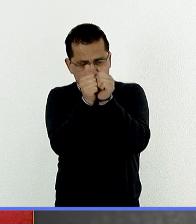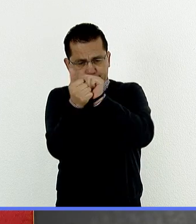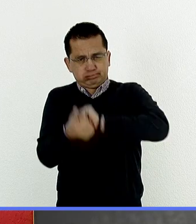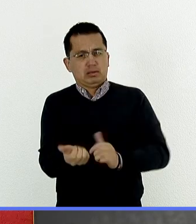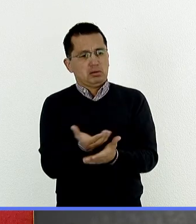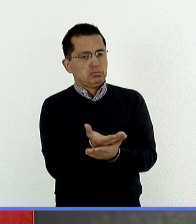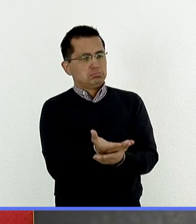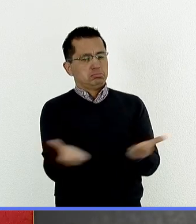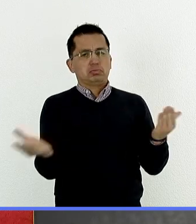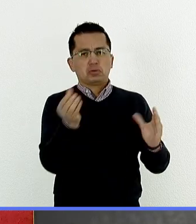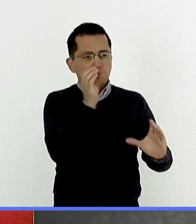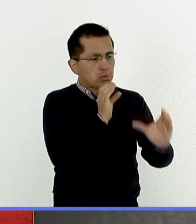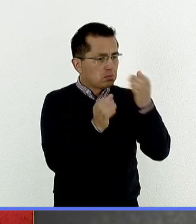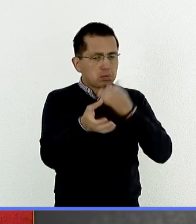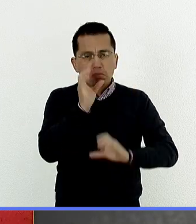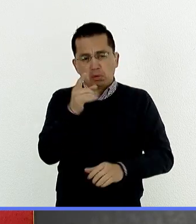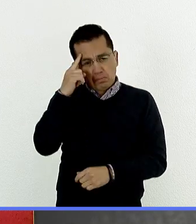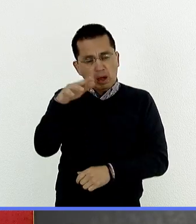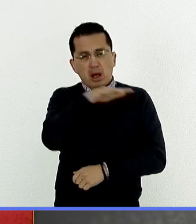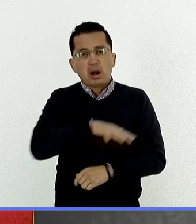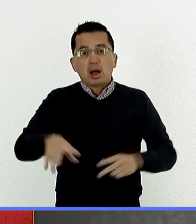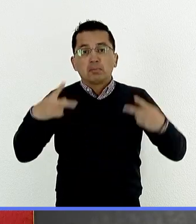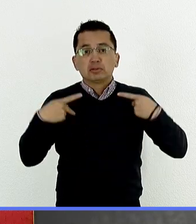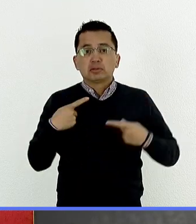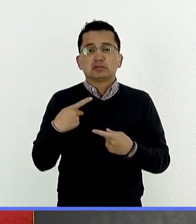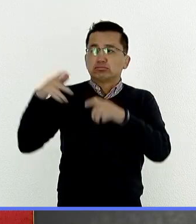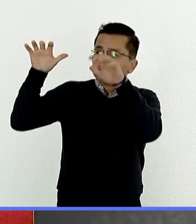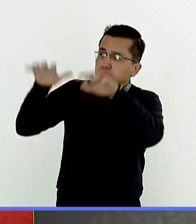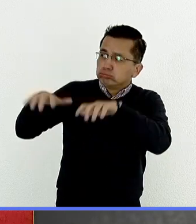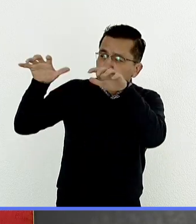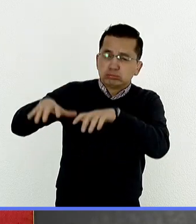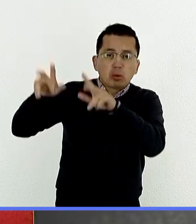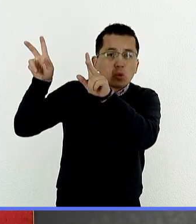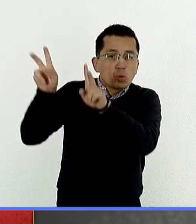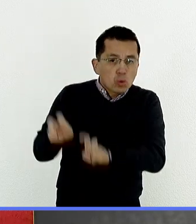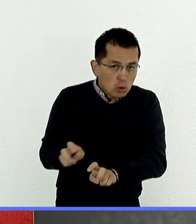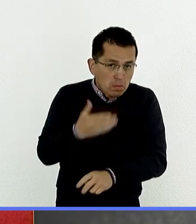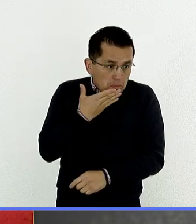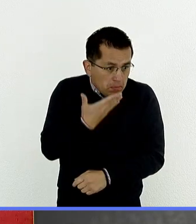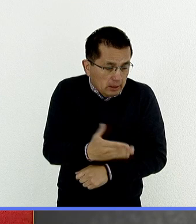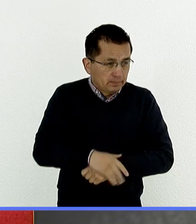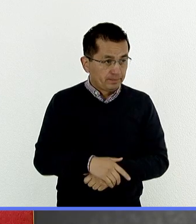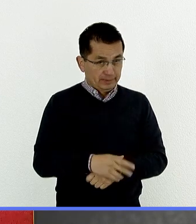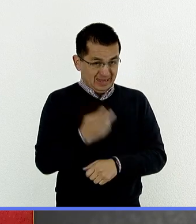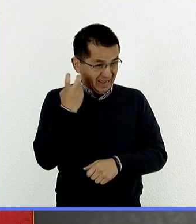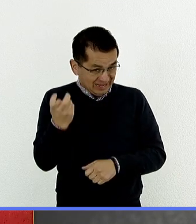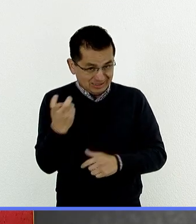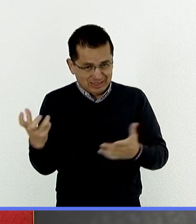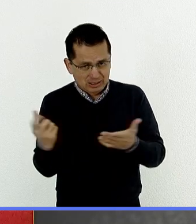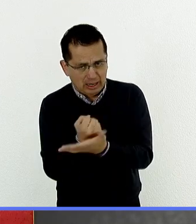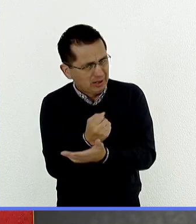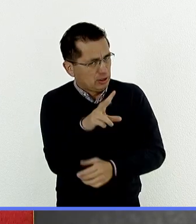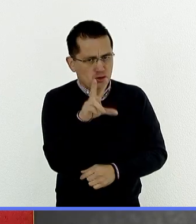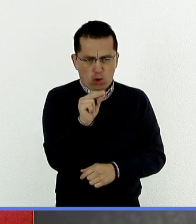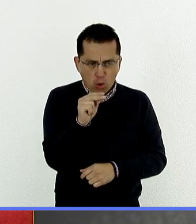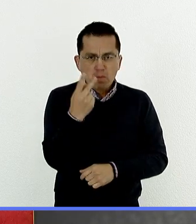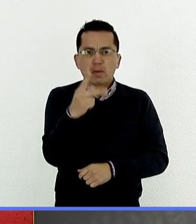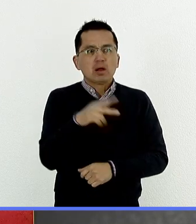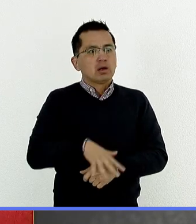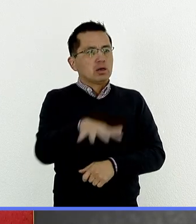de buena calidad captada con la lluvia no ganó pero realmente tuvo la simpatía de todos los jurados de todos los que